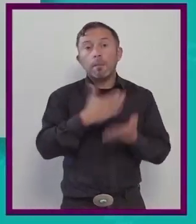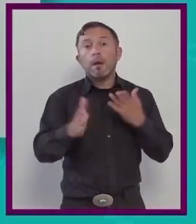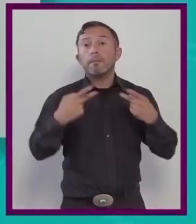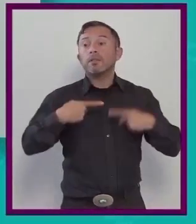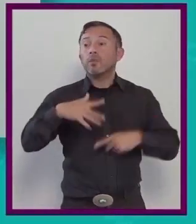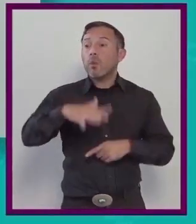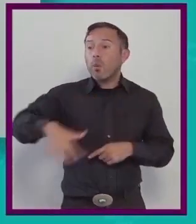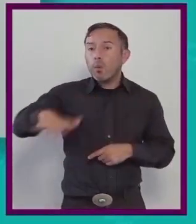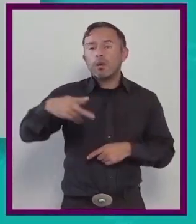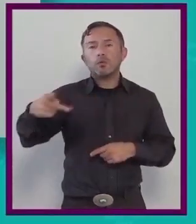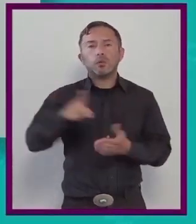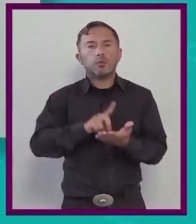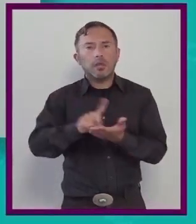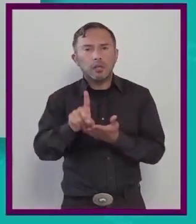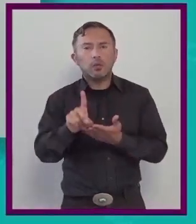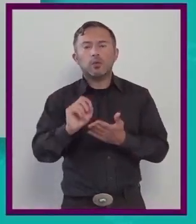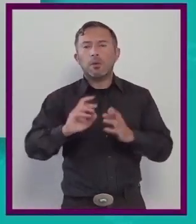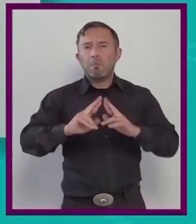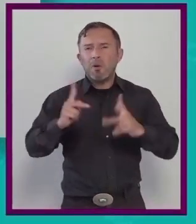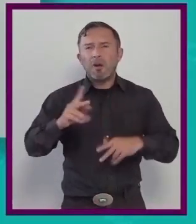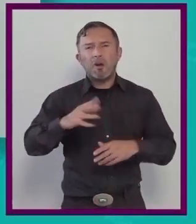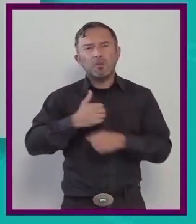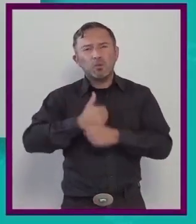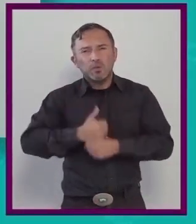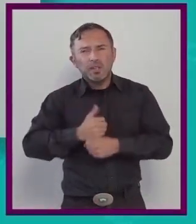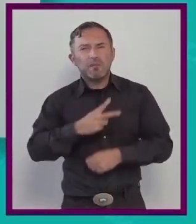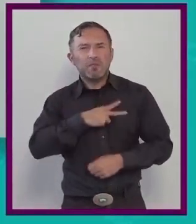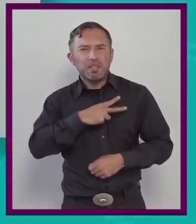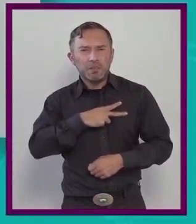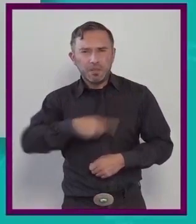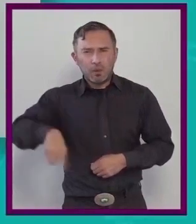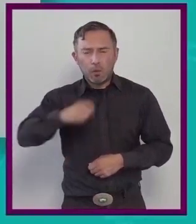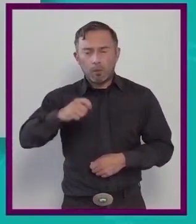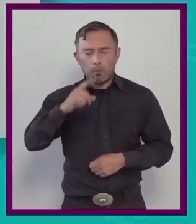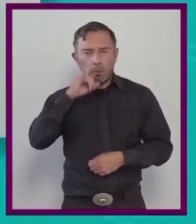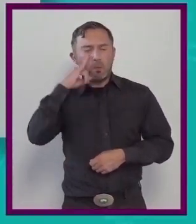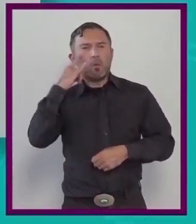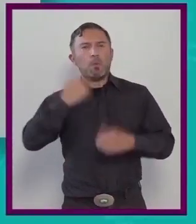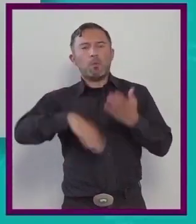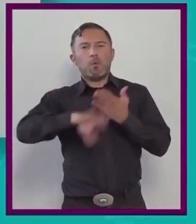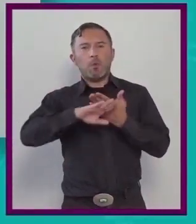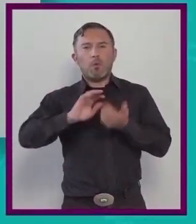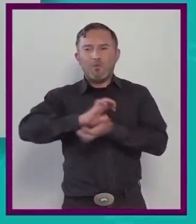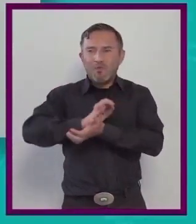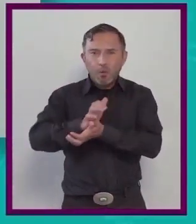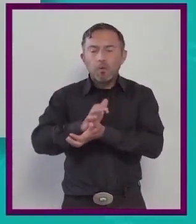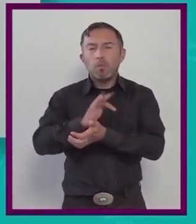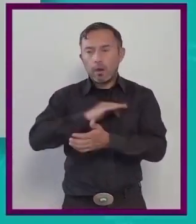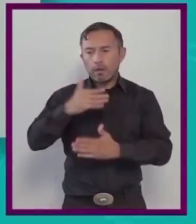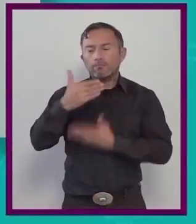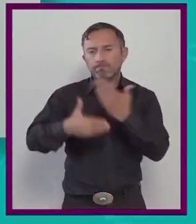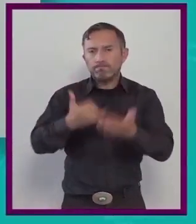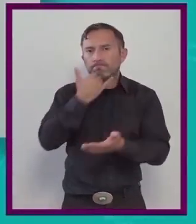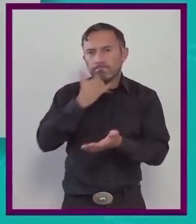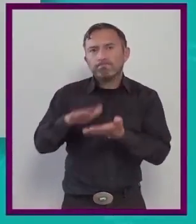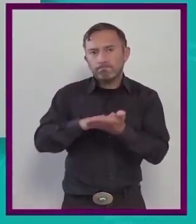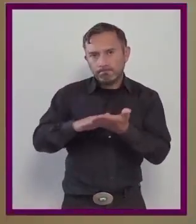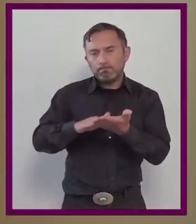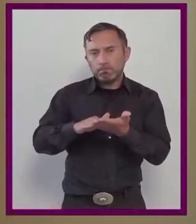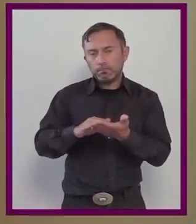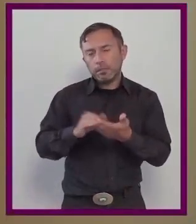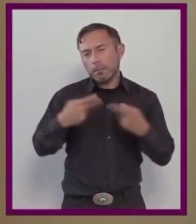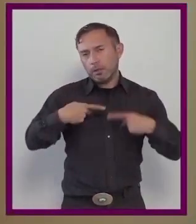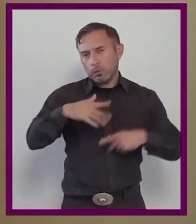y garantizar los derechos de verdad, reparación integral y de no repetición de las víctimas, ofendidos en particular, y de la sociedad en